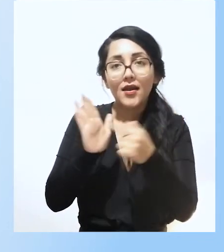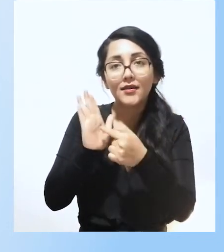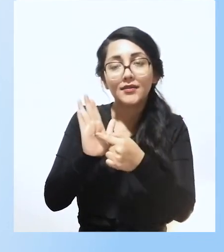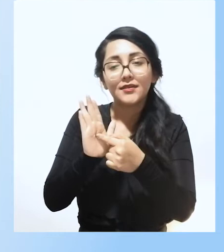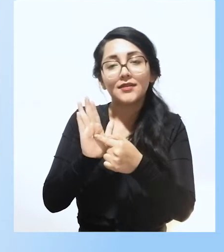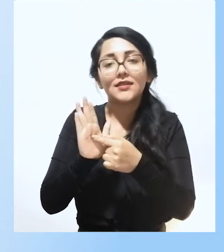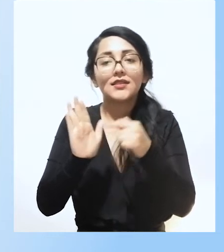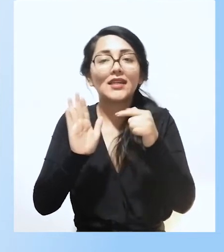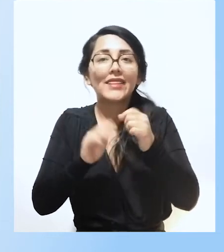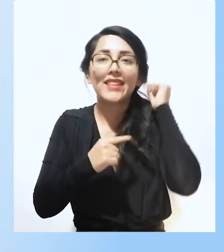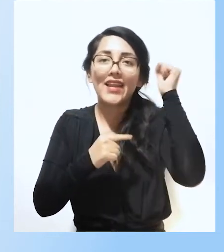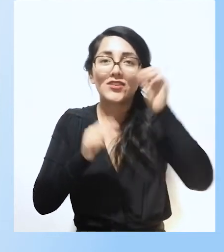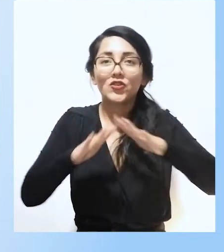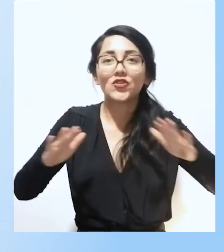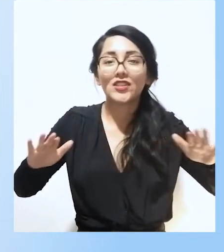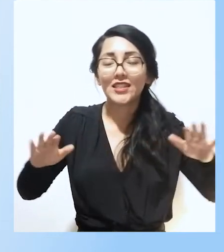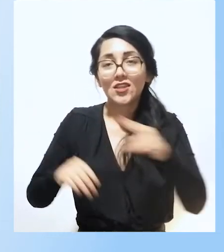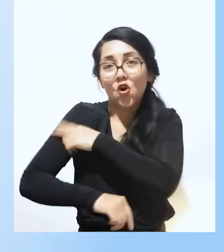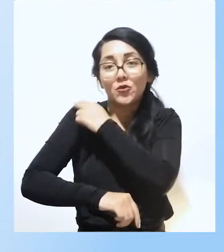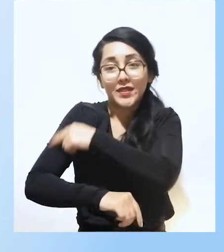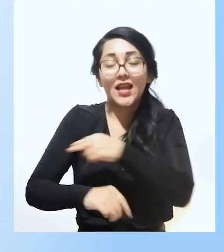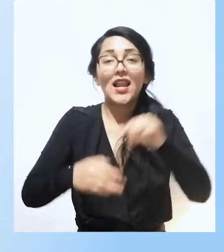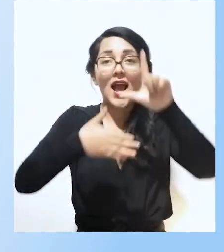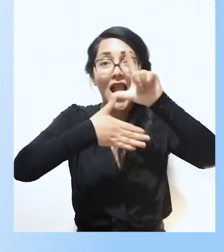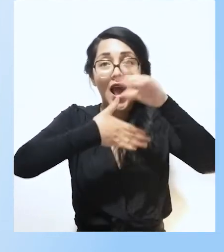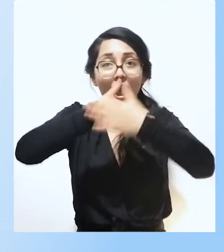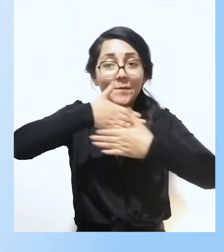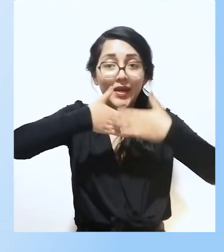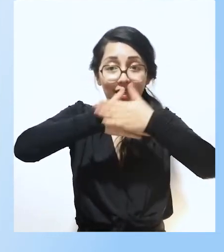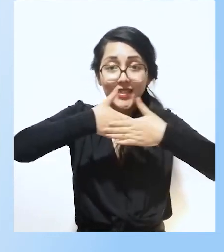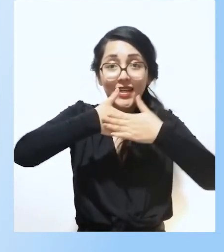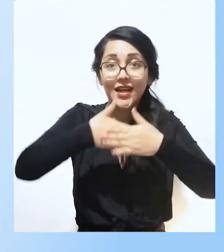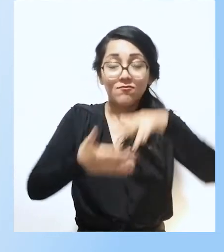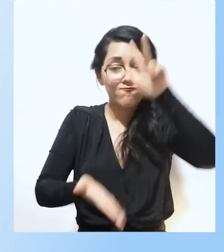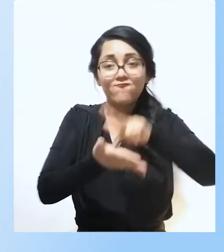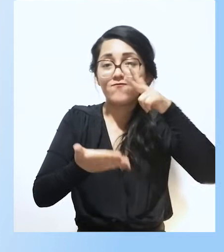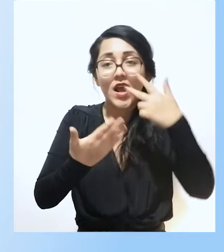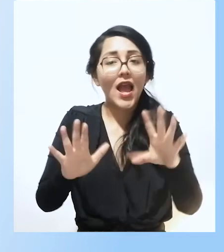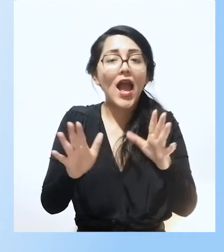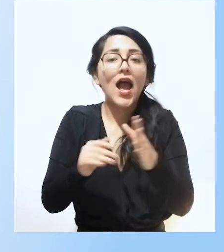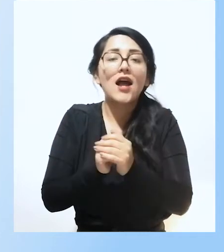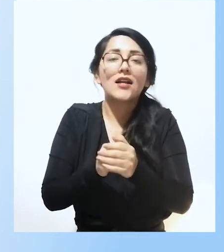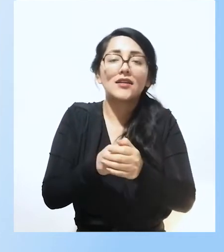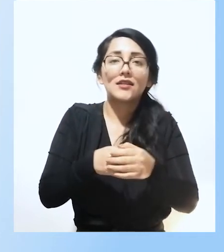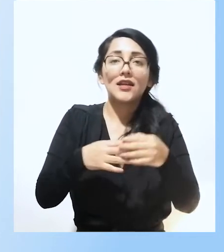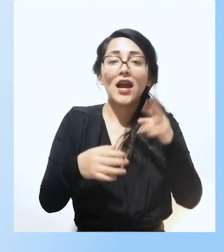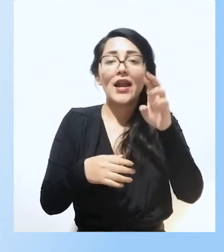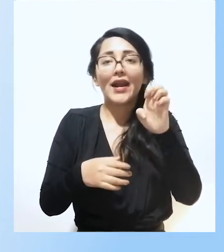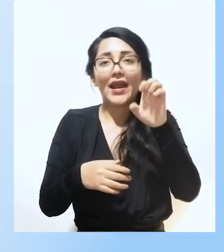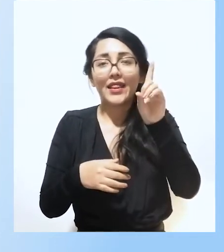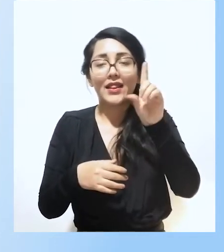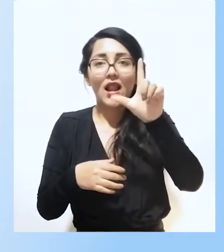la Declaración de los Derechos del Niño Hospitalizado de América Latina, que fue aprobada por la Asamblea General de la Red LACE.